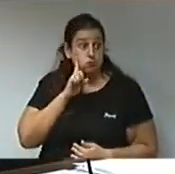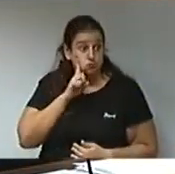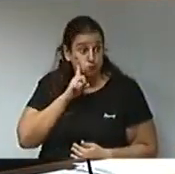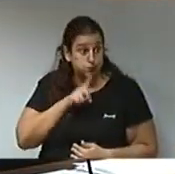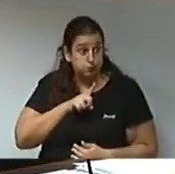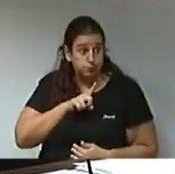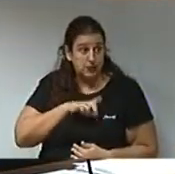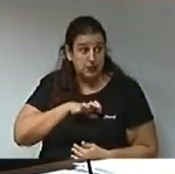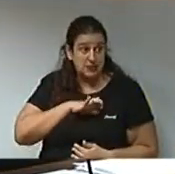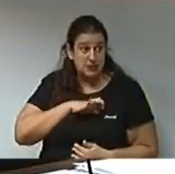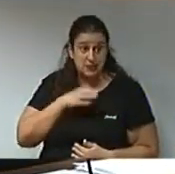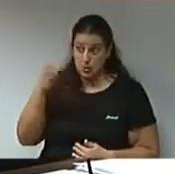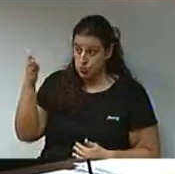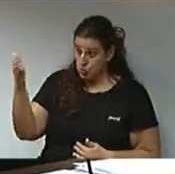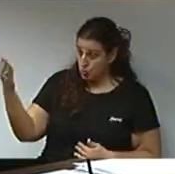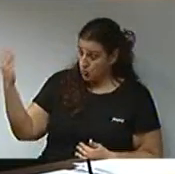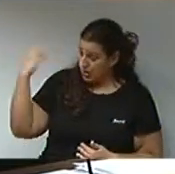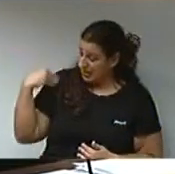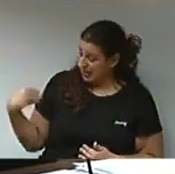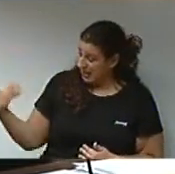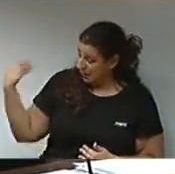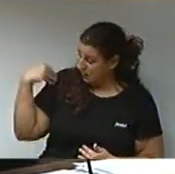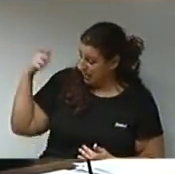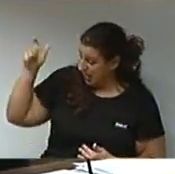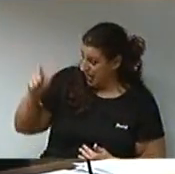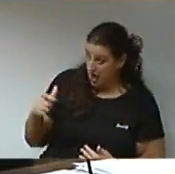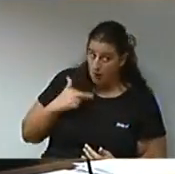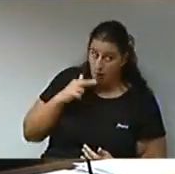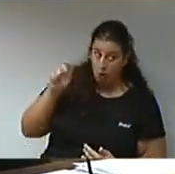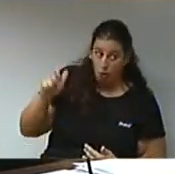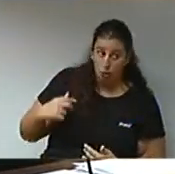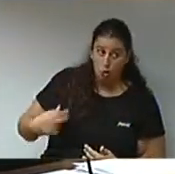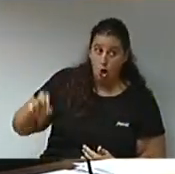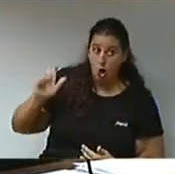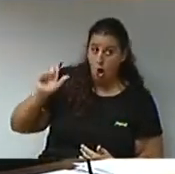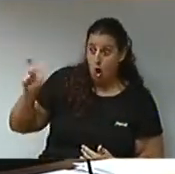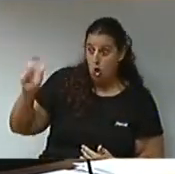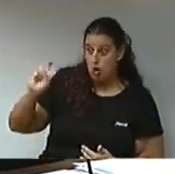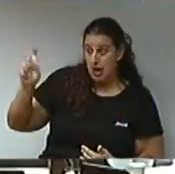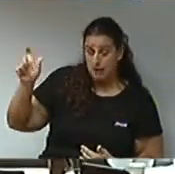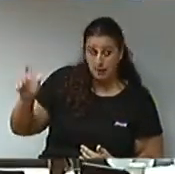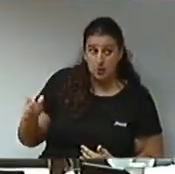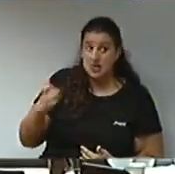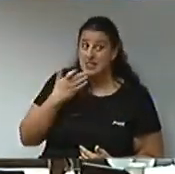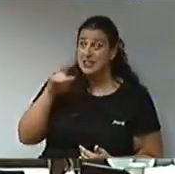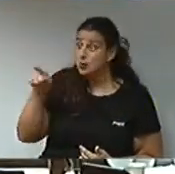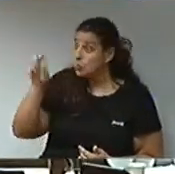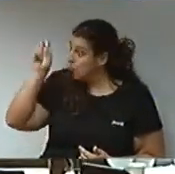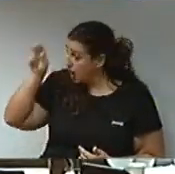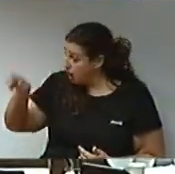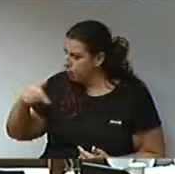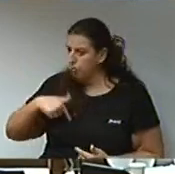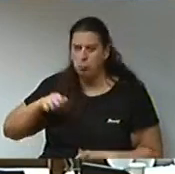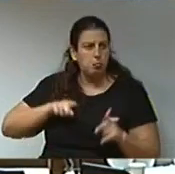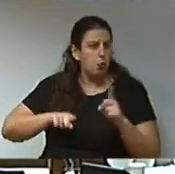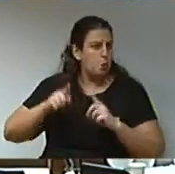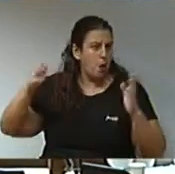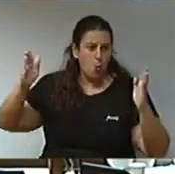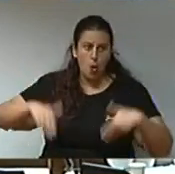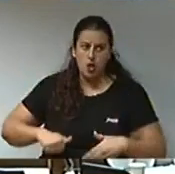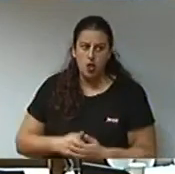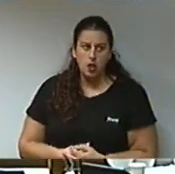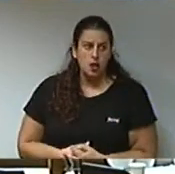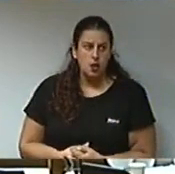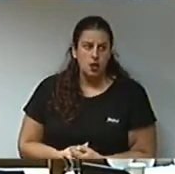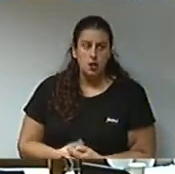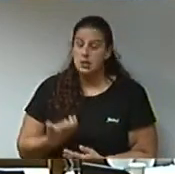señor, no, porque como interpela, quien no debe interpelar, como siempre, de todas maneras, si de verdad usted tiene razón, yo se la daré, ningún problema, porque si en una